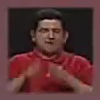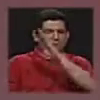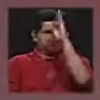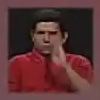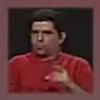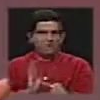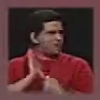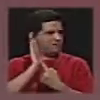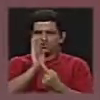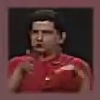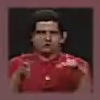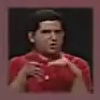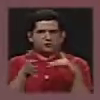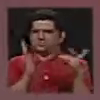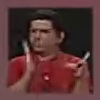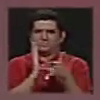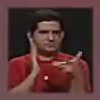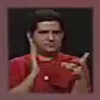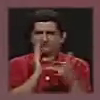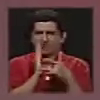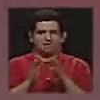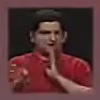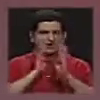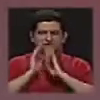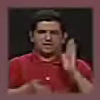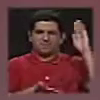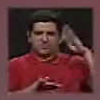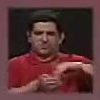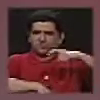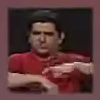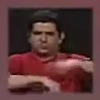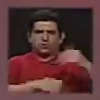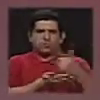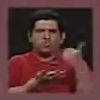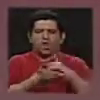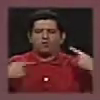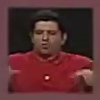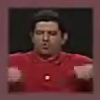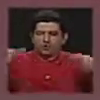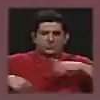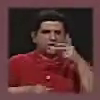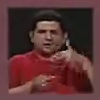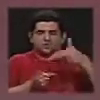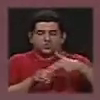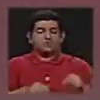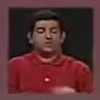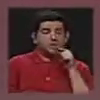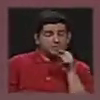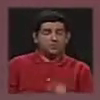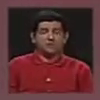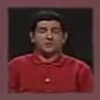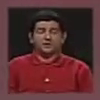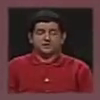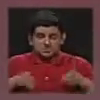momento mostró los estudios técnicos que hablaran de reducción de tiempo o ahorro de llantas, ahorro de combustible por viajar en